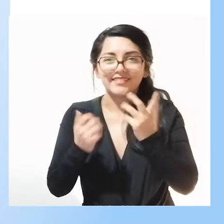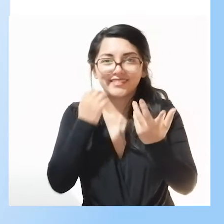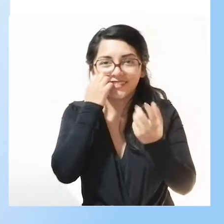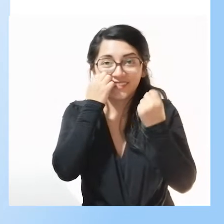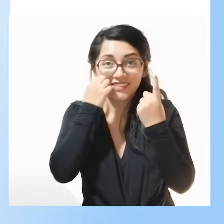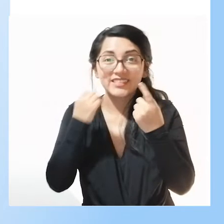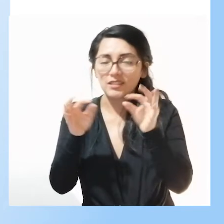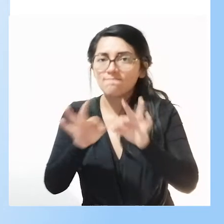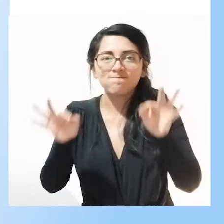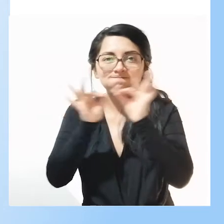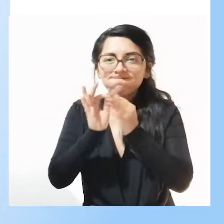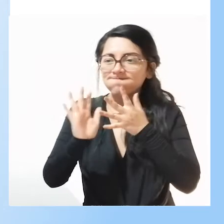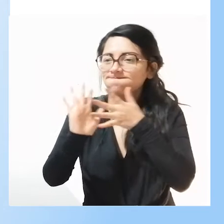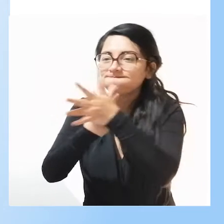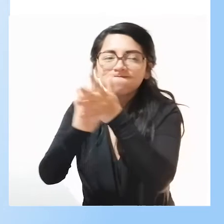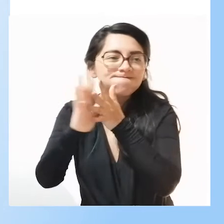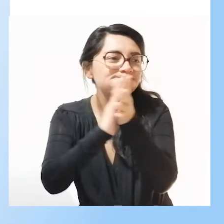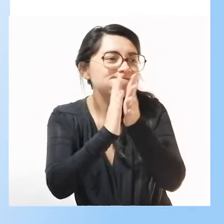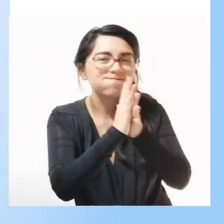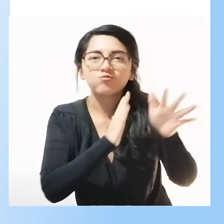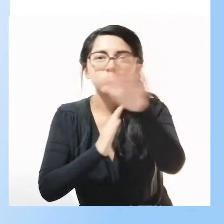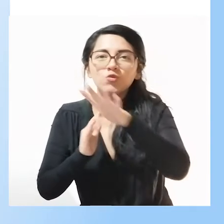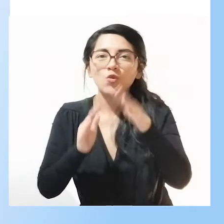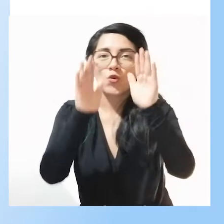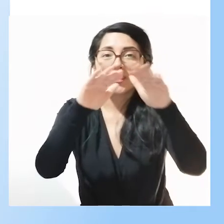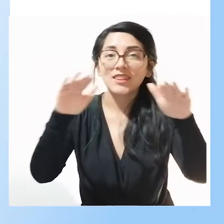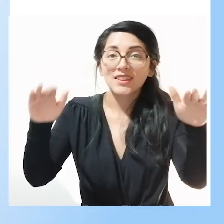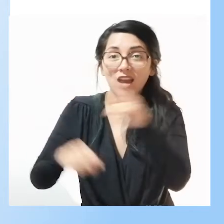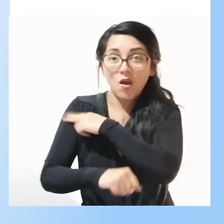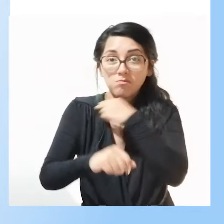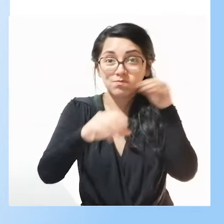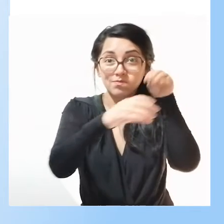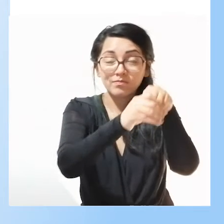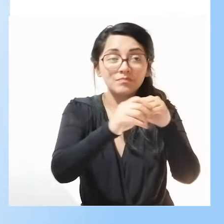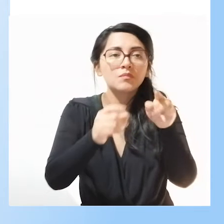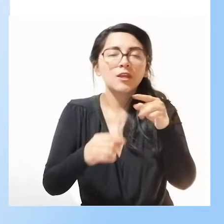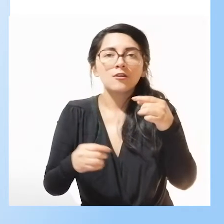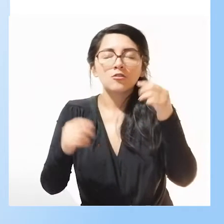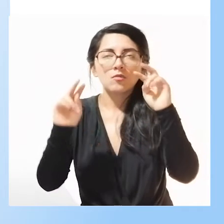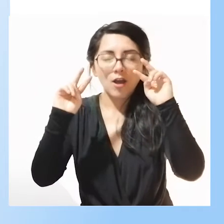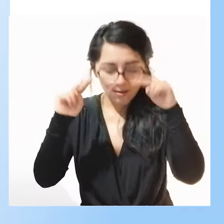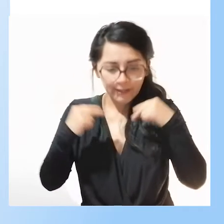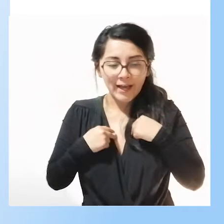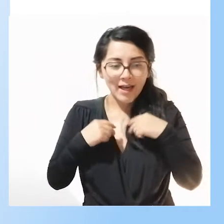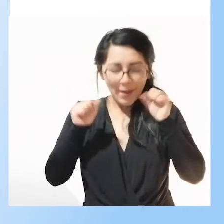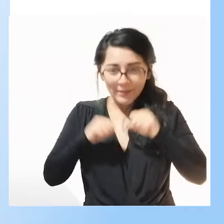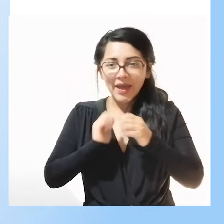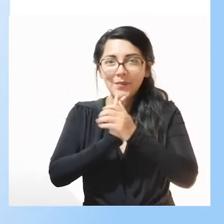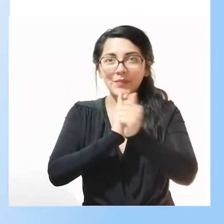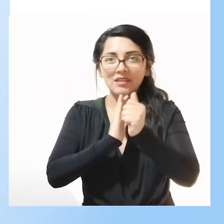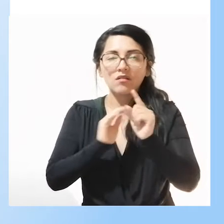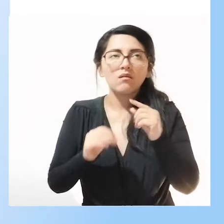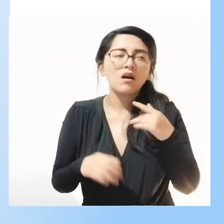transmitir a todos los niños que están hospitalizados para que ellos se vean a sí mismos como personas con capacidades y no